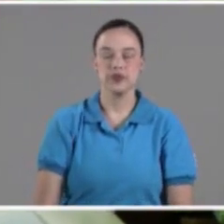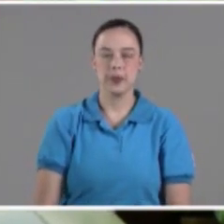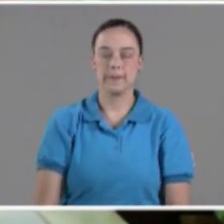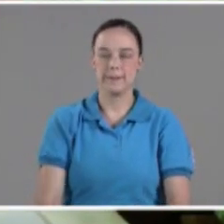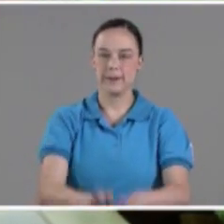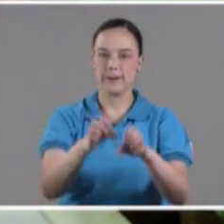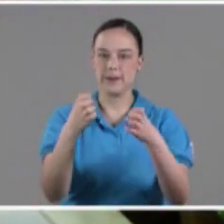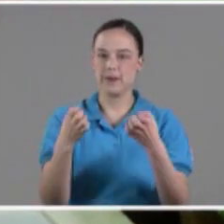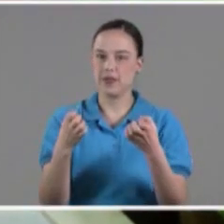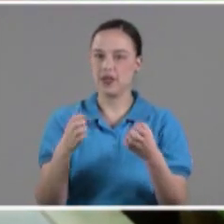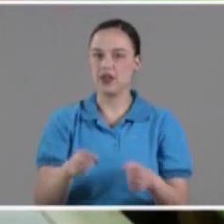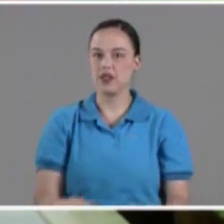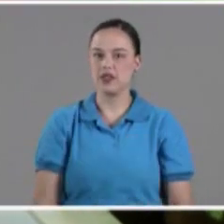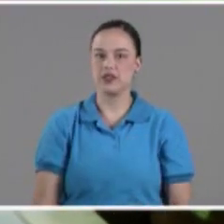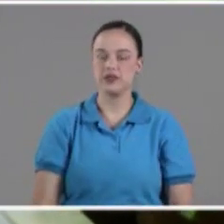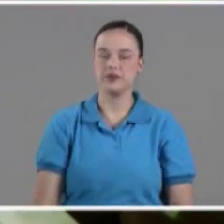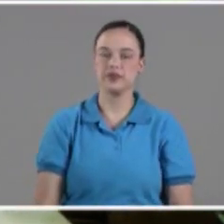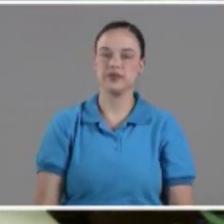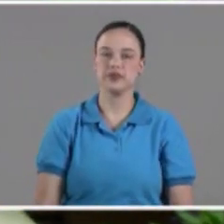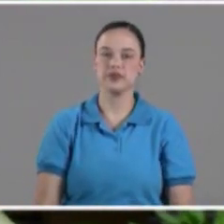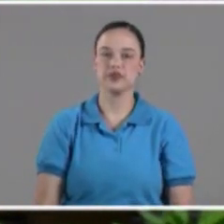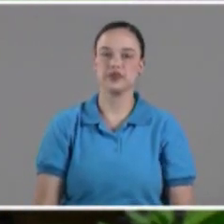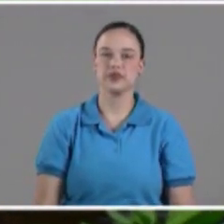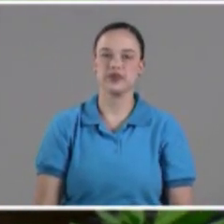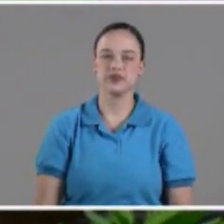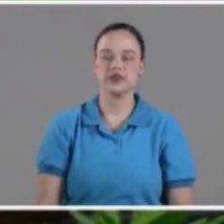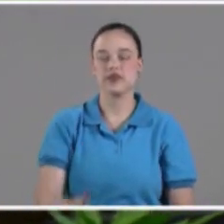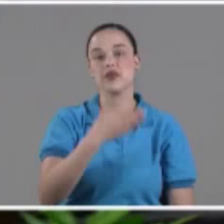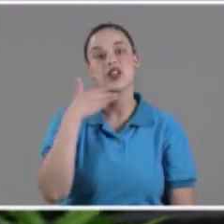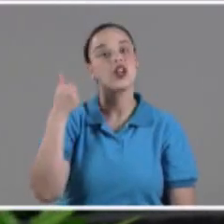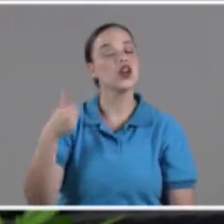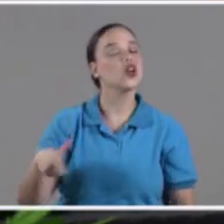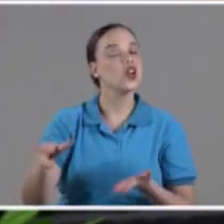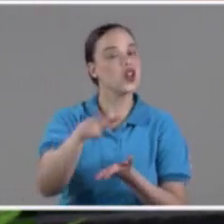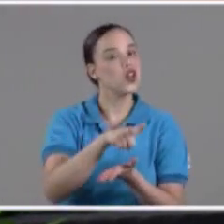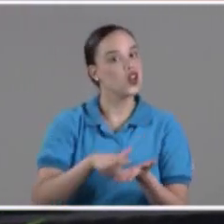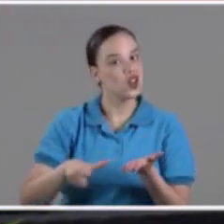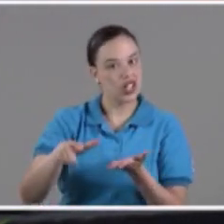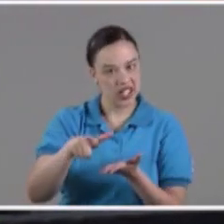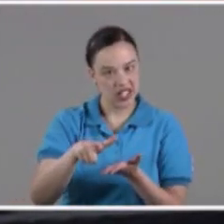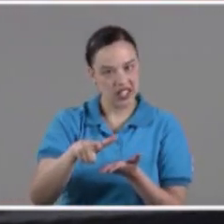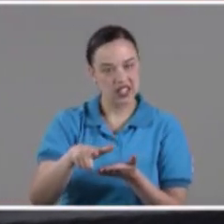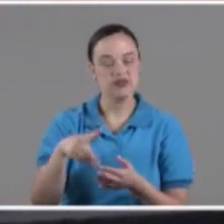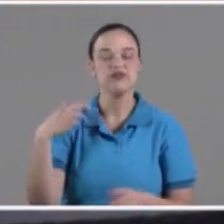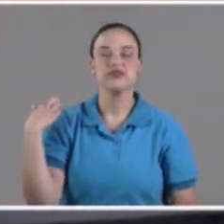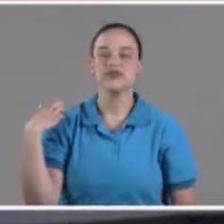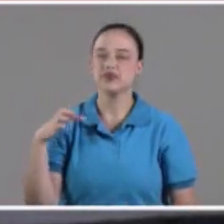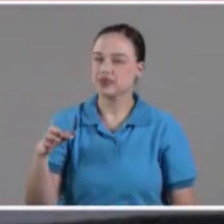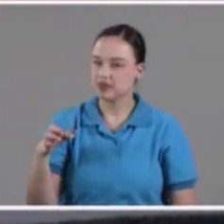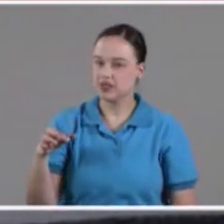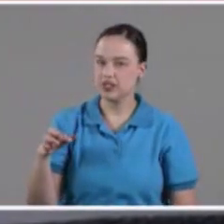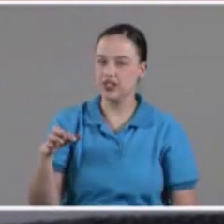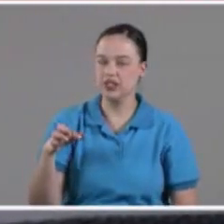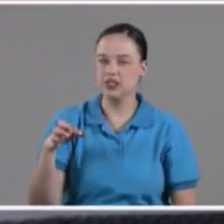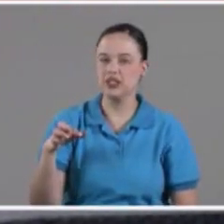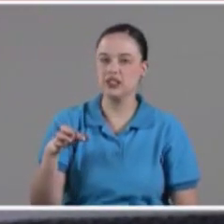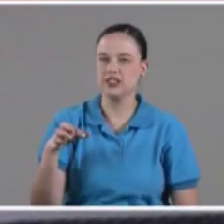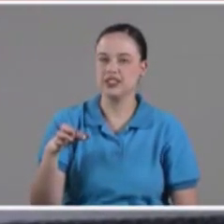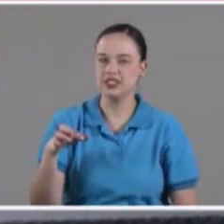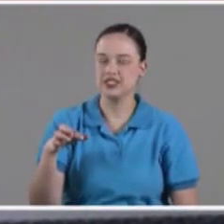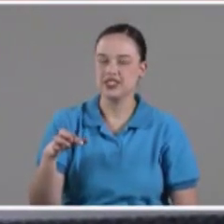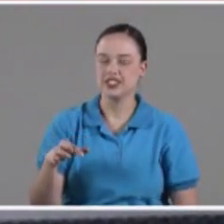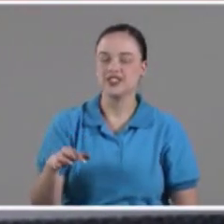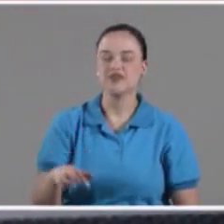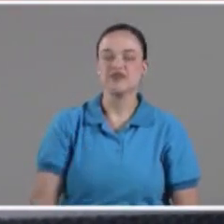entonces el mejor lugar para el tratamiento de nosotros